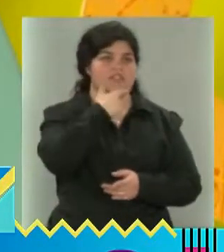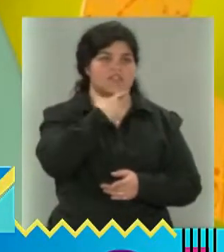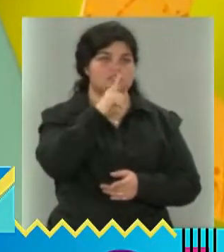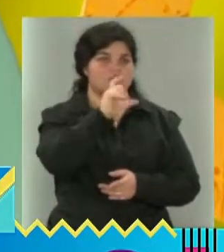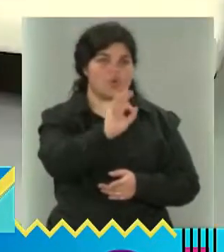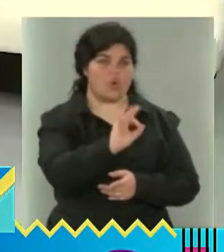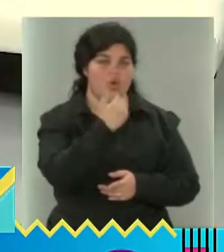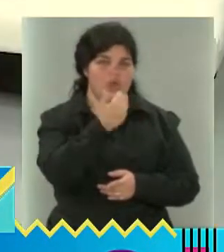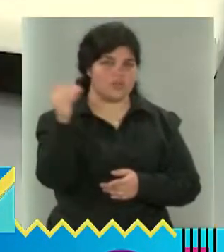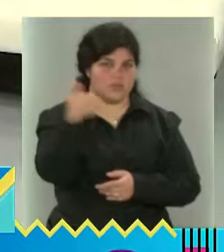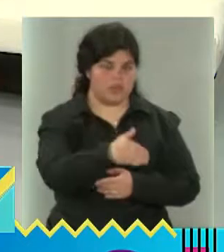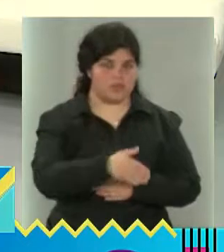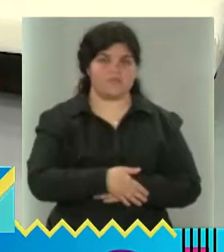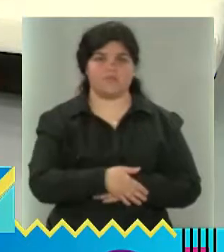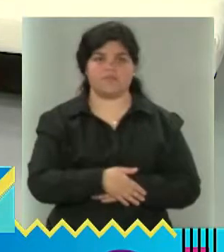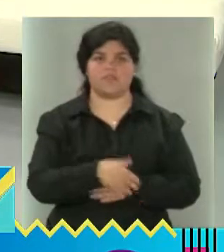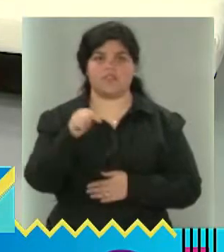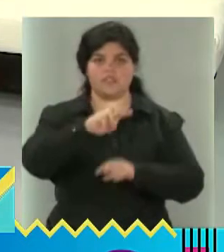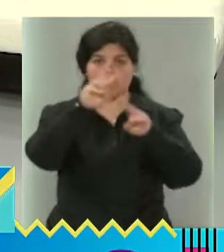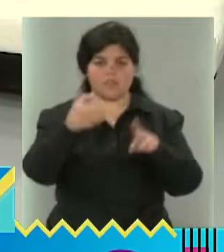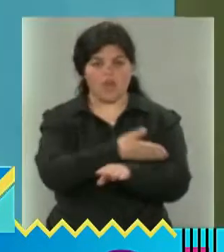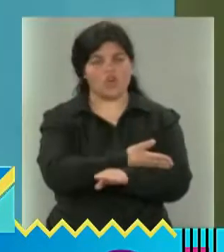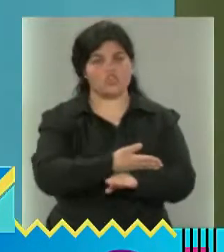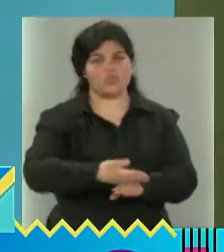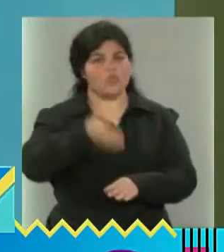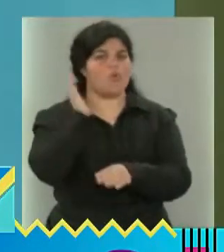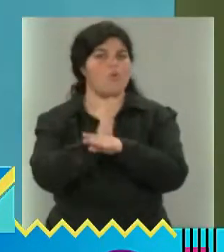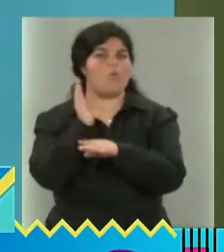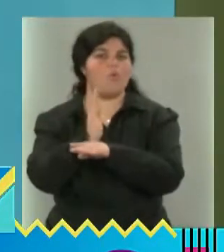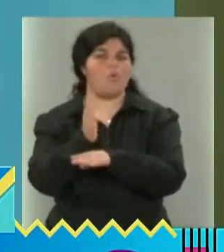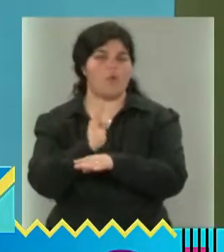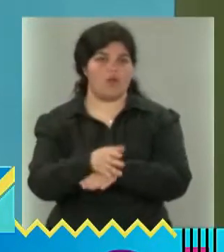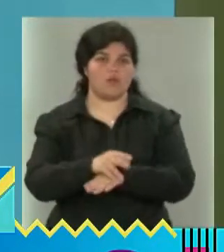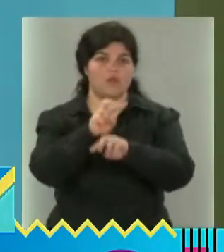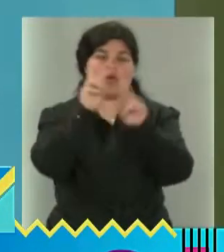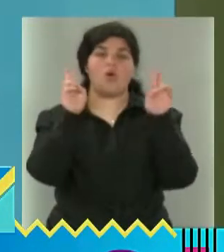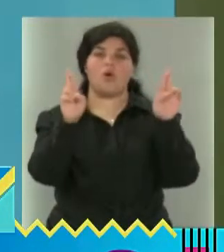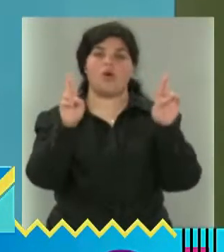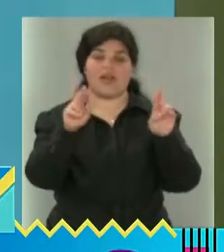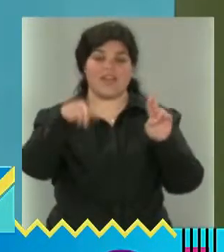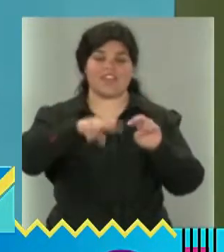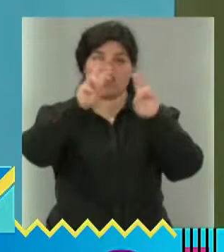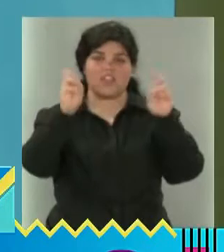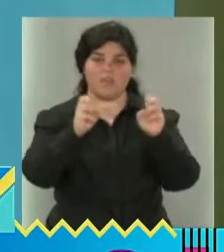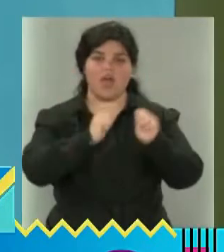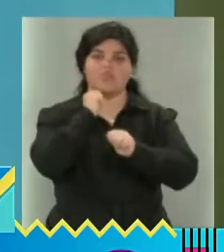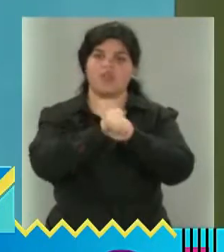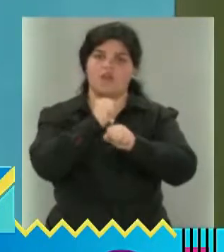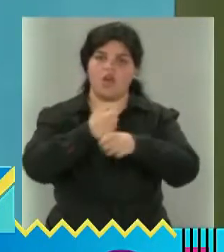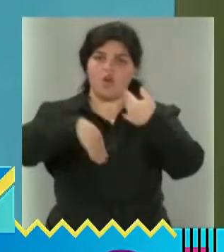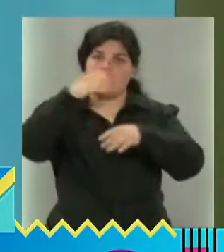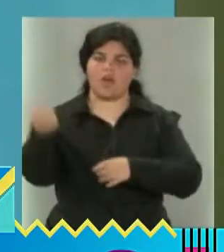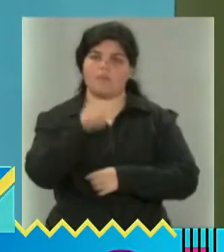estado presente. Y bueno, un tema que no se agote, que por supuesto vamos a seguir hablando, que tiene que ver con la principal actividad productiva